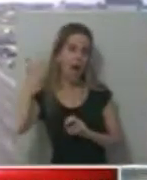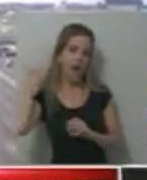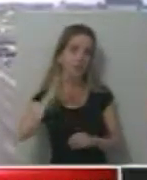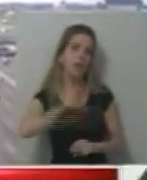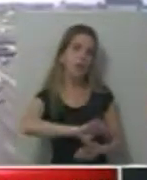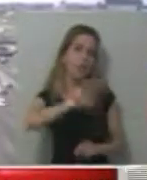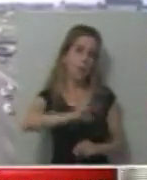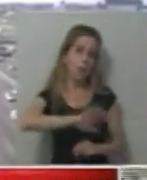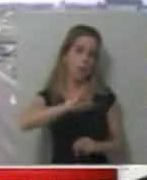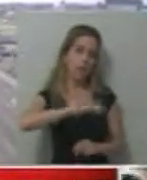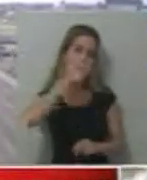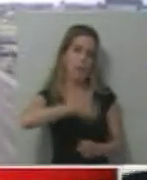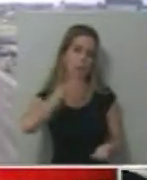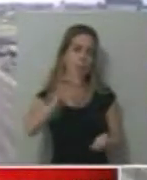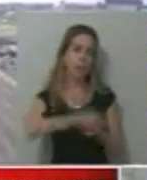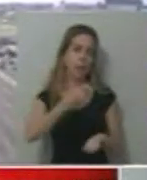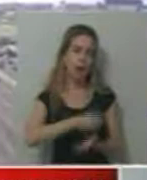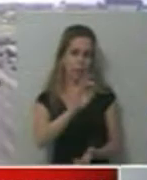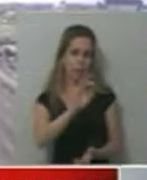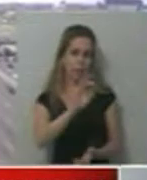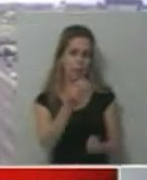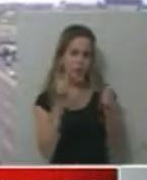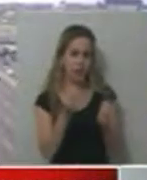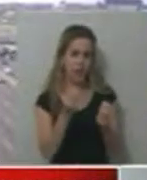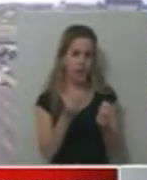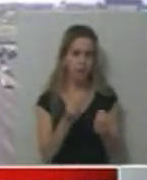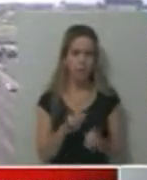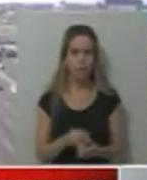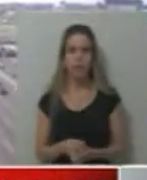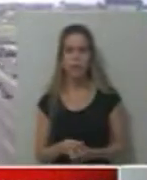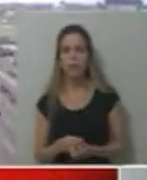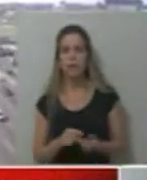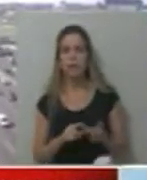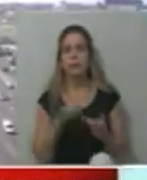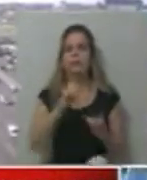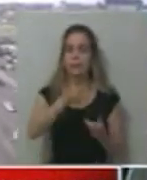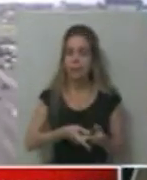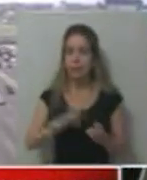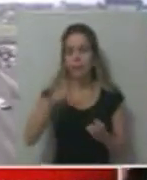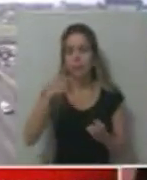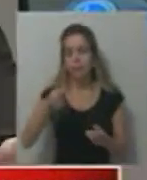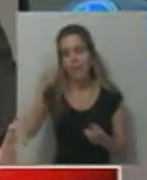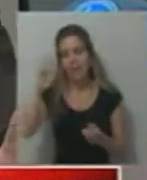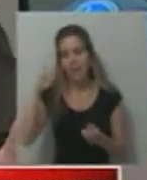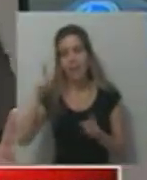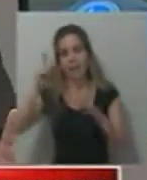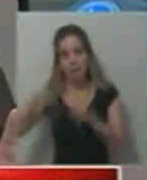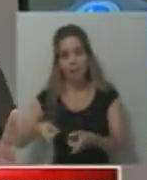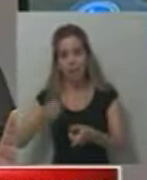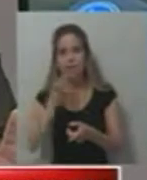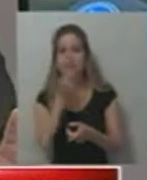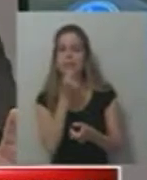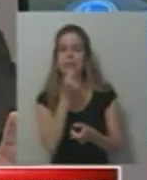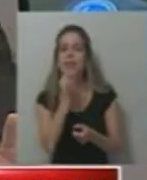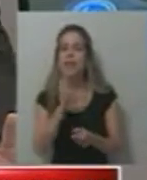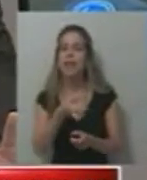para pagar deuda. La tarjeta, afuera, eso no nos dio nada, ¿no? También la otra idea que tiene Kicillof es el aumento del dólar tarjeta. ¿Y habrá